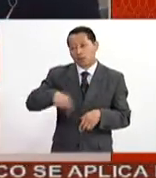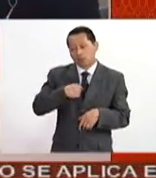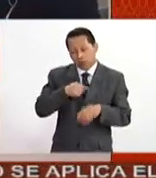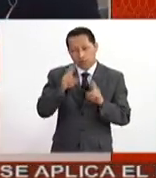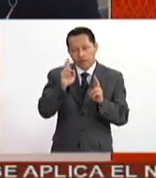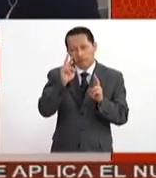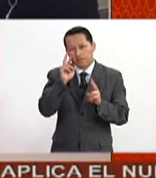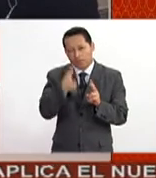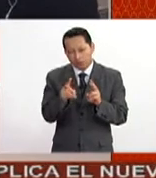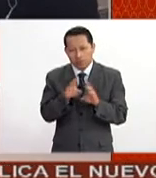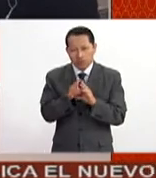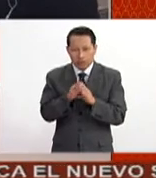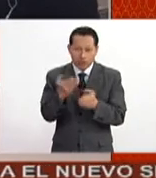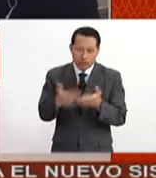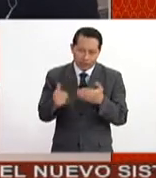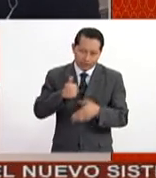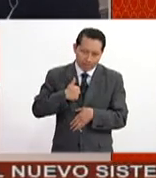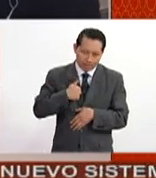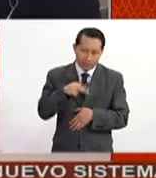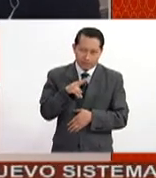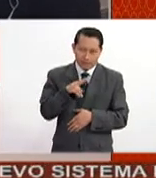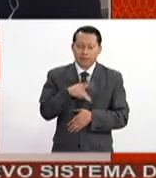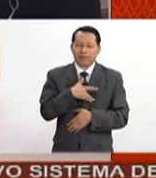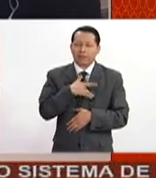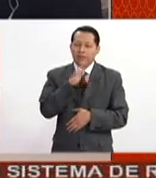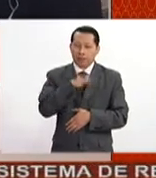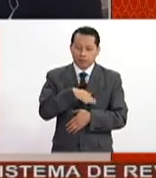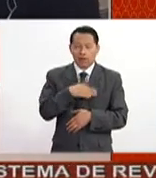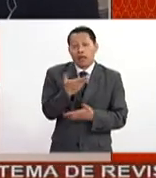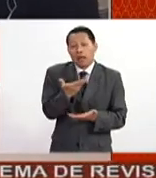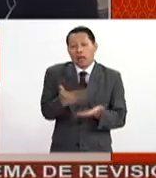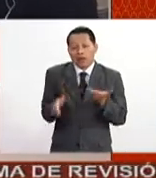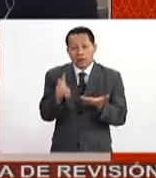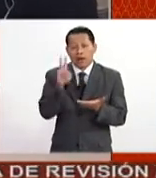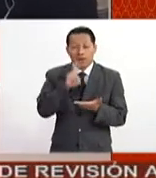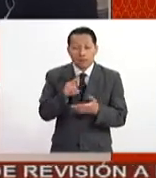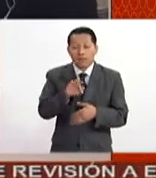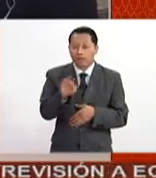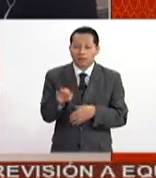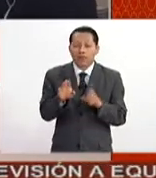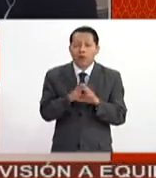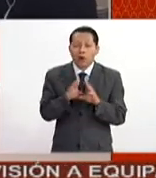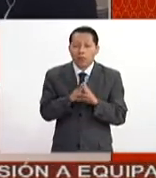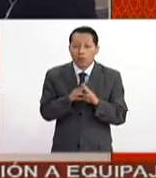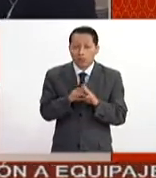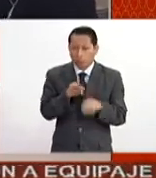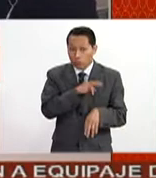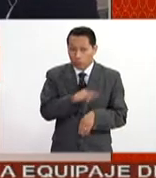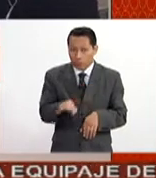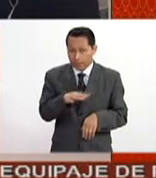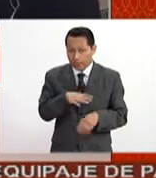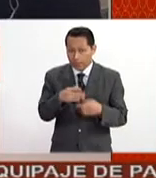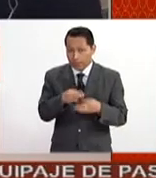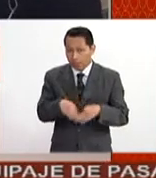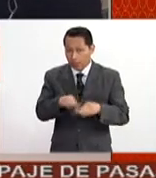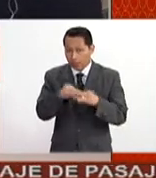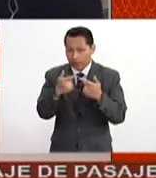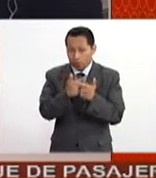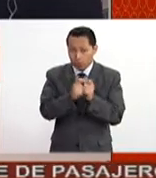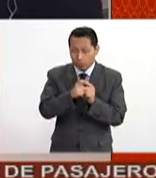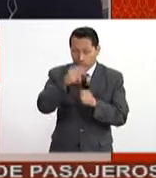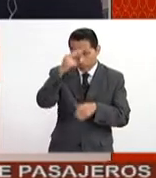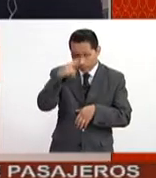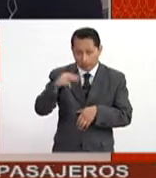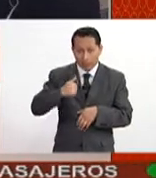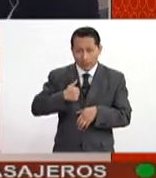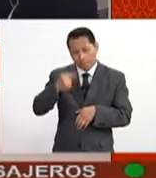indignación de la que tú hablas, a ustedes les llega ahora en Canadá. Habrá que ver pues las fechas relevantes y sobre todo si se forma un importante grupo entre México y